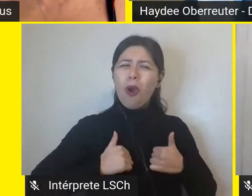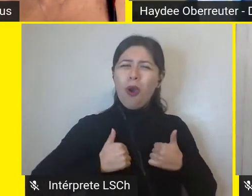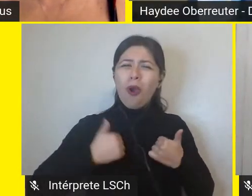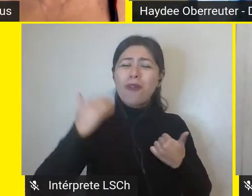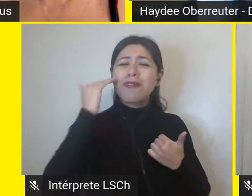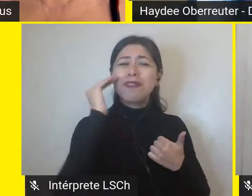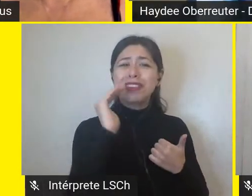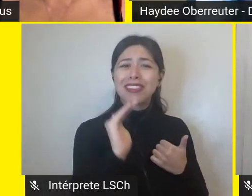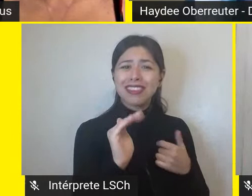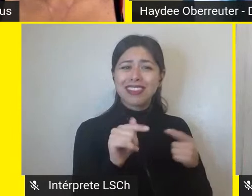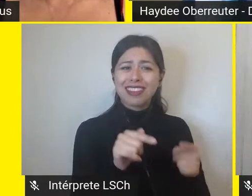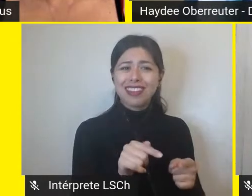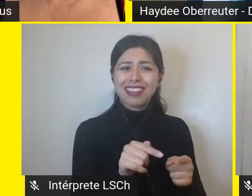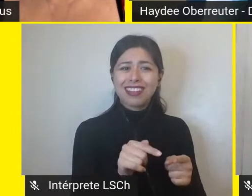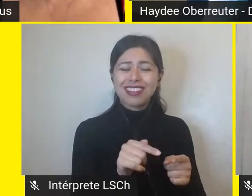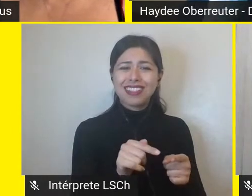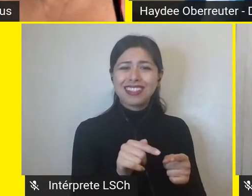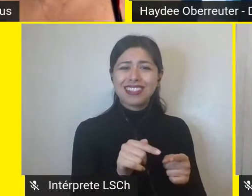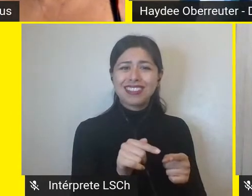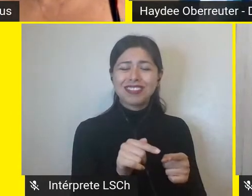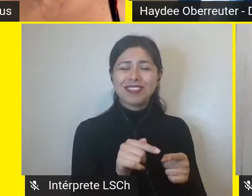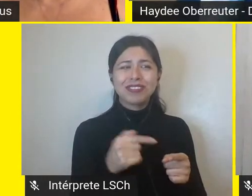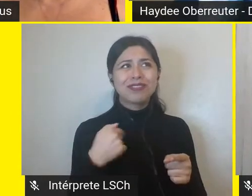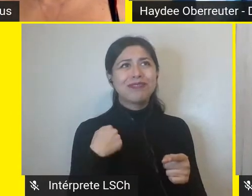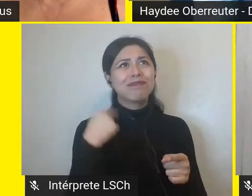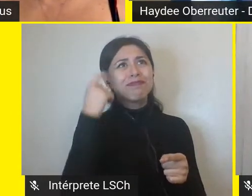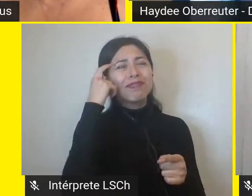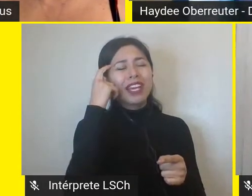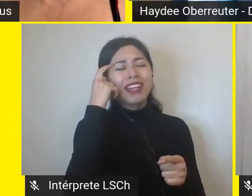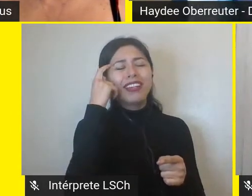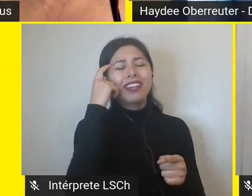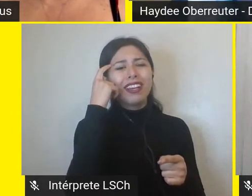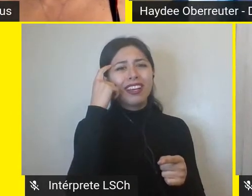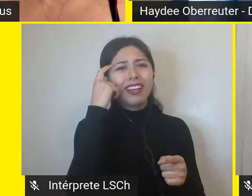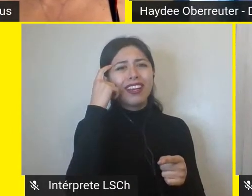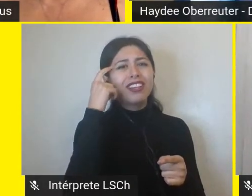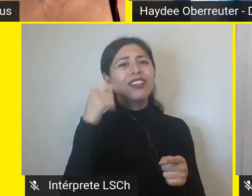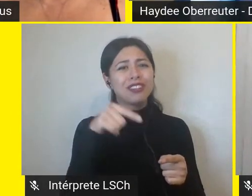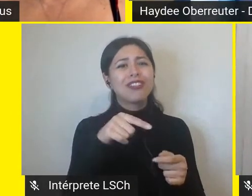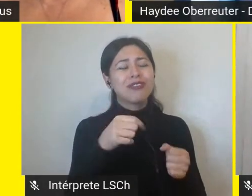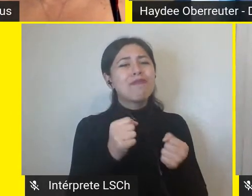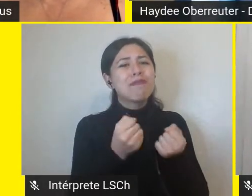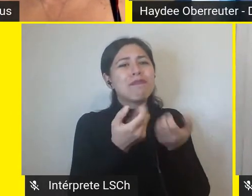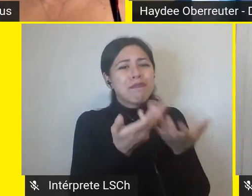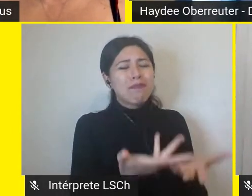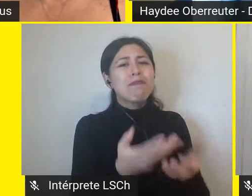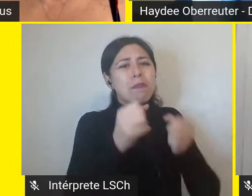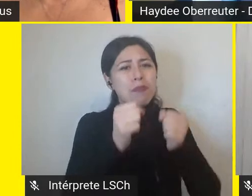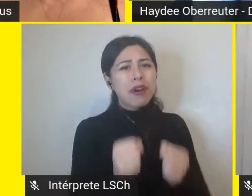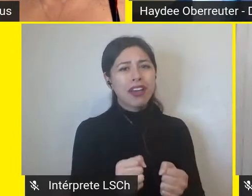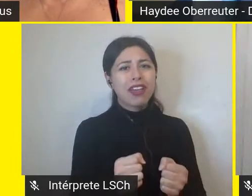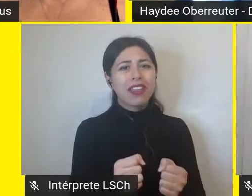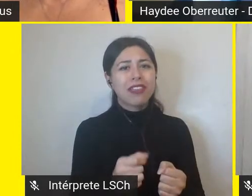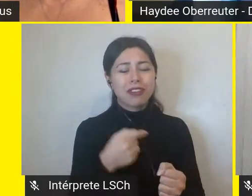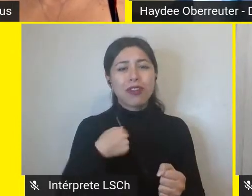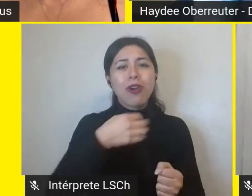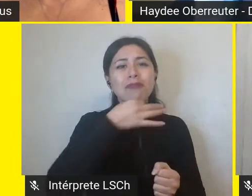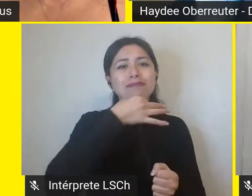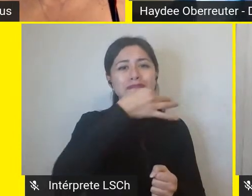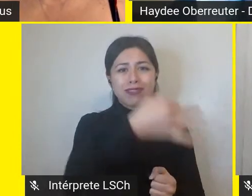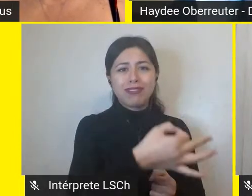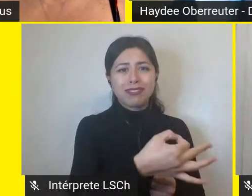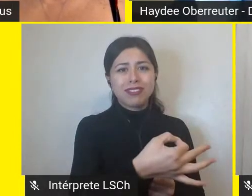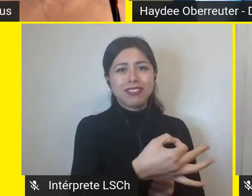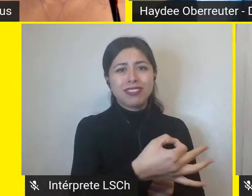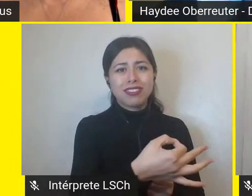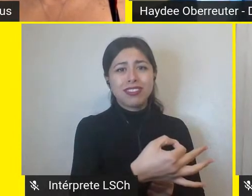niñita casi, dije, ¿qué a ella le puedo contar? Y le conté. Y le